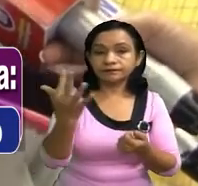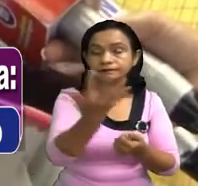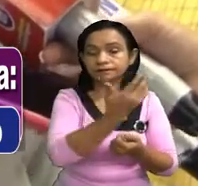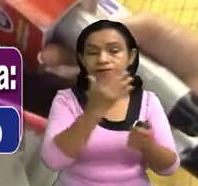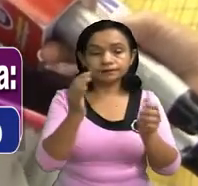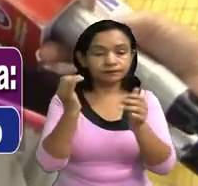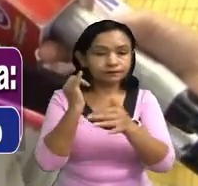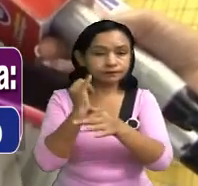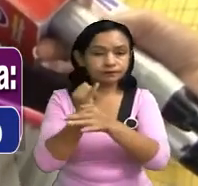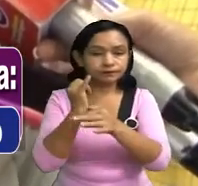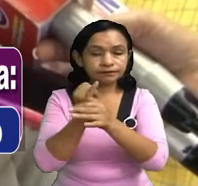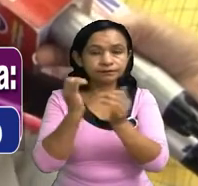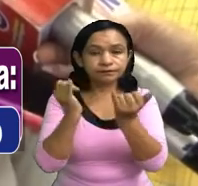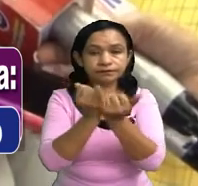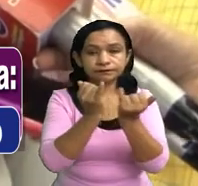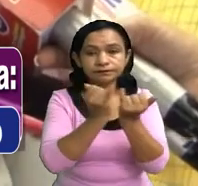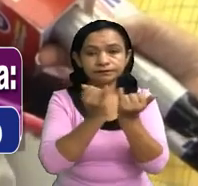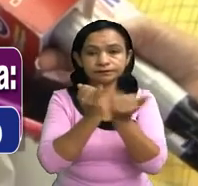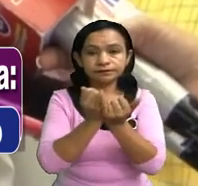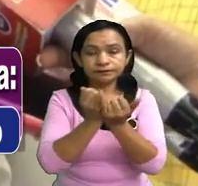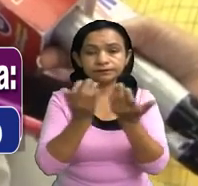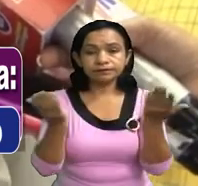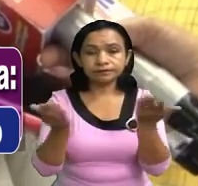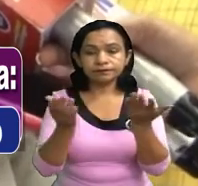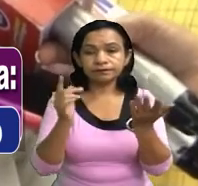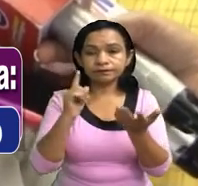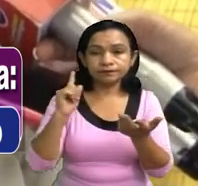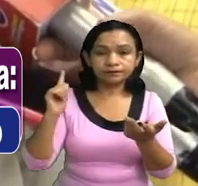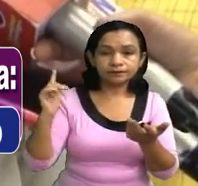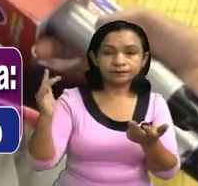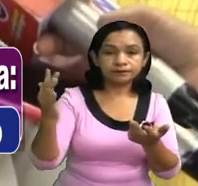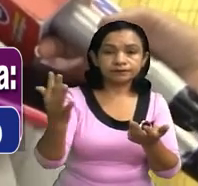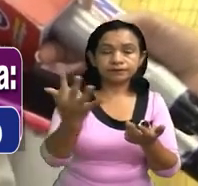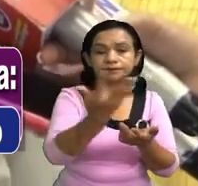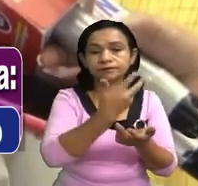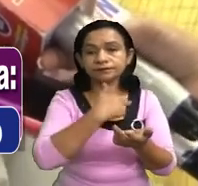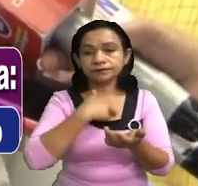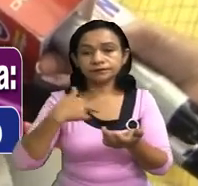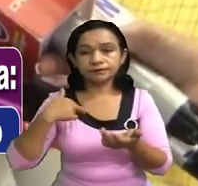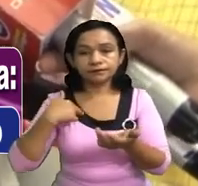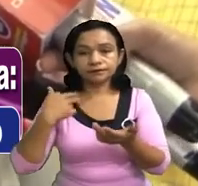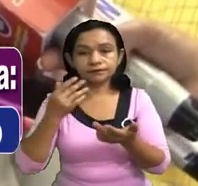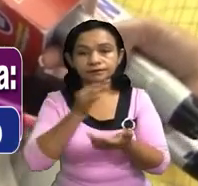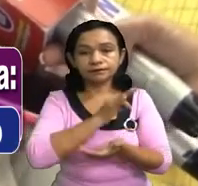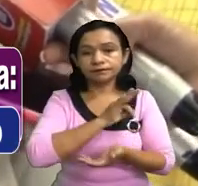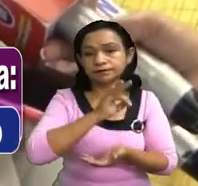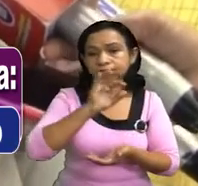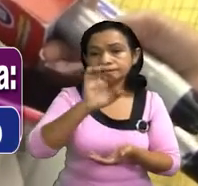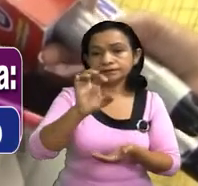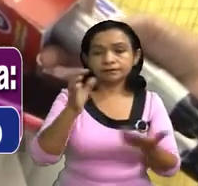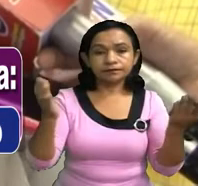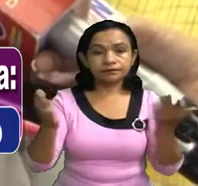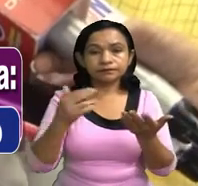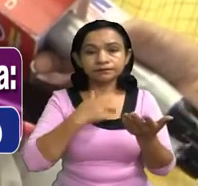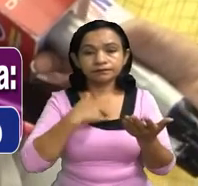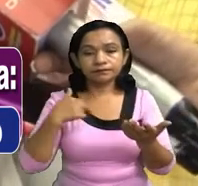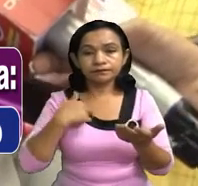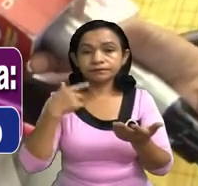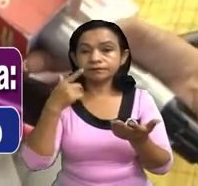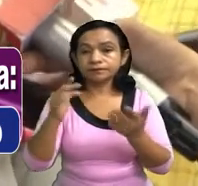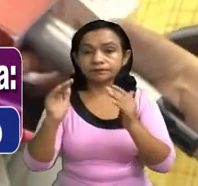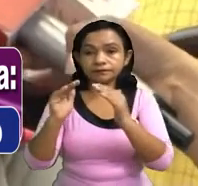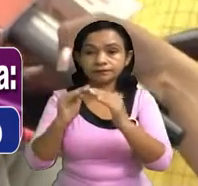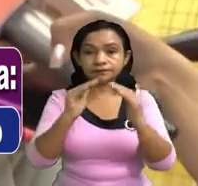misma iglesia, como lo dice el documento. Todos somos hermanos en fe. Y esas casas deben de